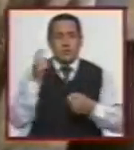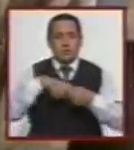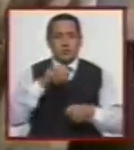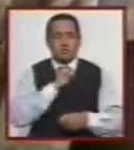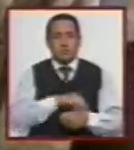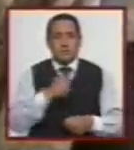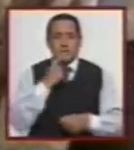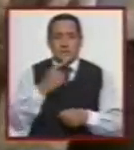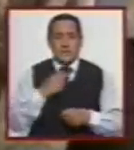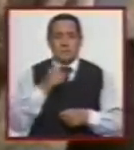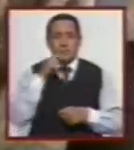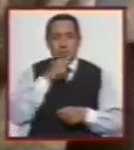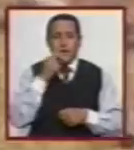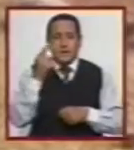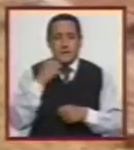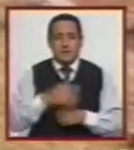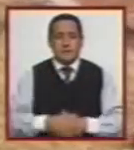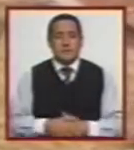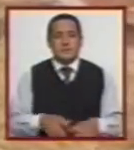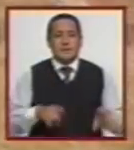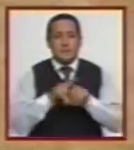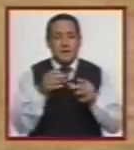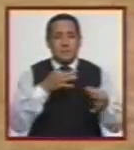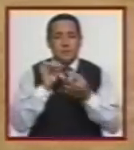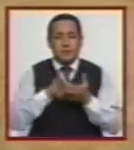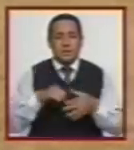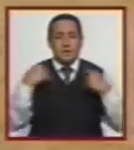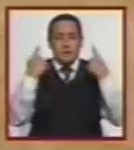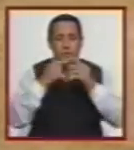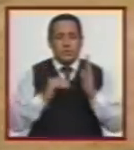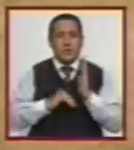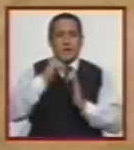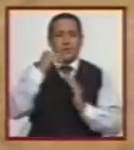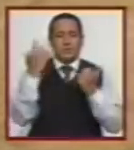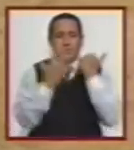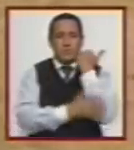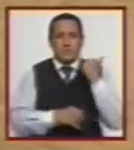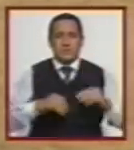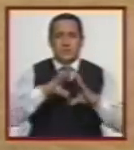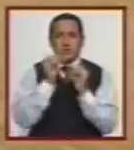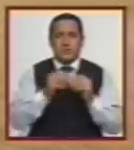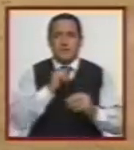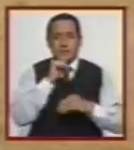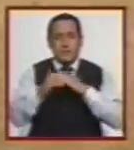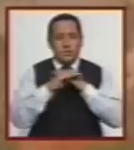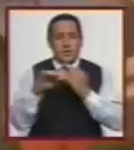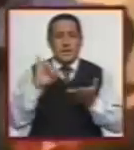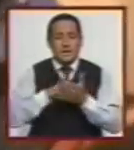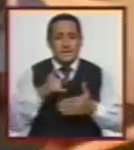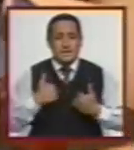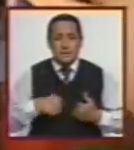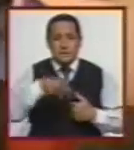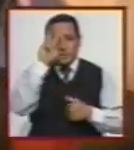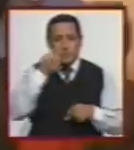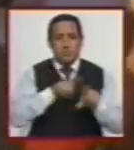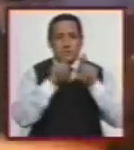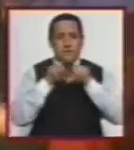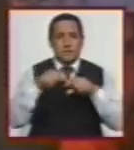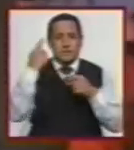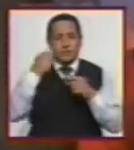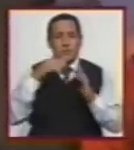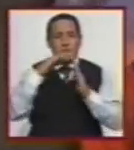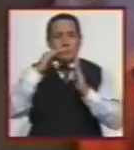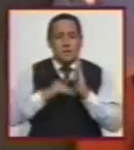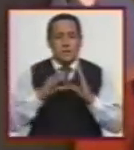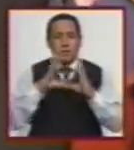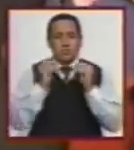Social, Reinte Van Heringen, afirmó que los índices altos de pobreza y desigualdad que afronta el país se pueden reducir no